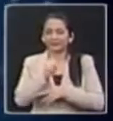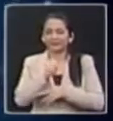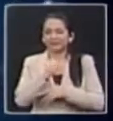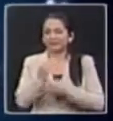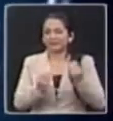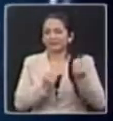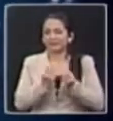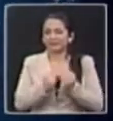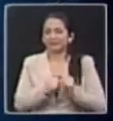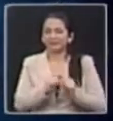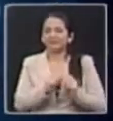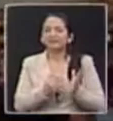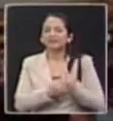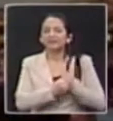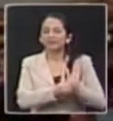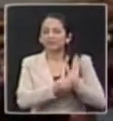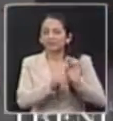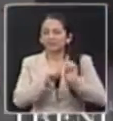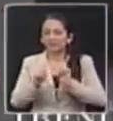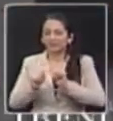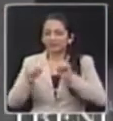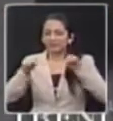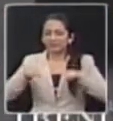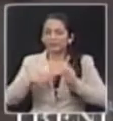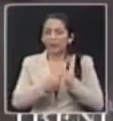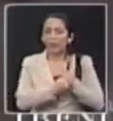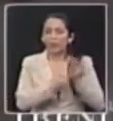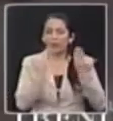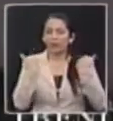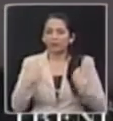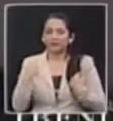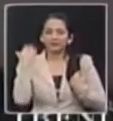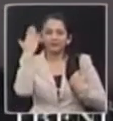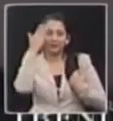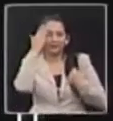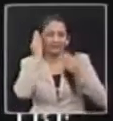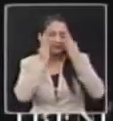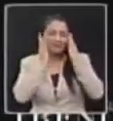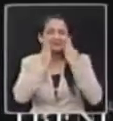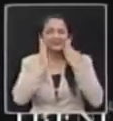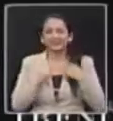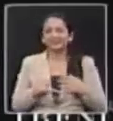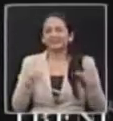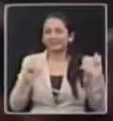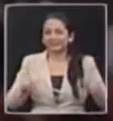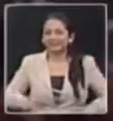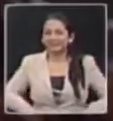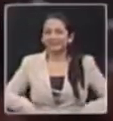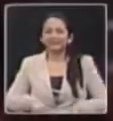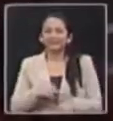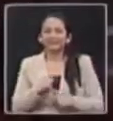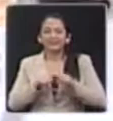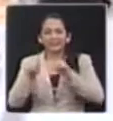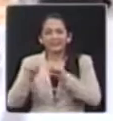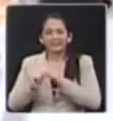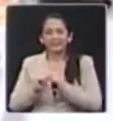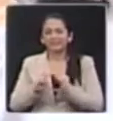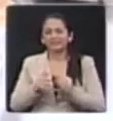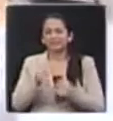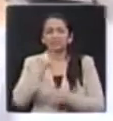plataforma de exposición de las últimas tendencias en moda, belleza, nutrición, estética, maquillaje y tecnología de